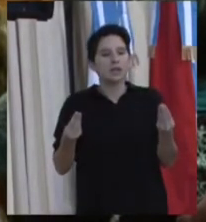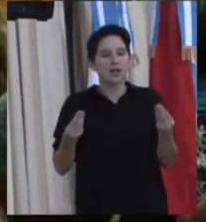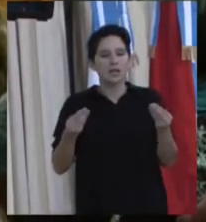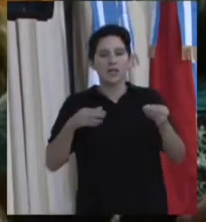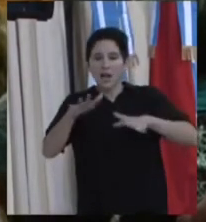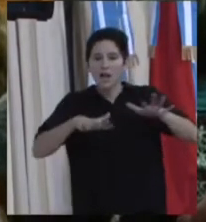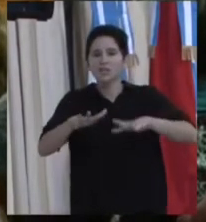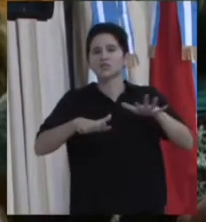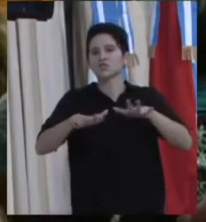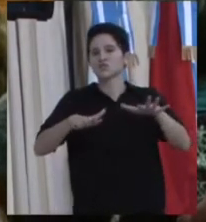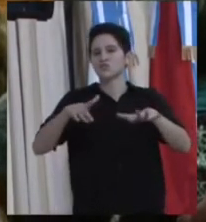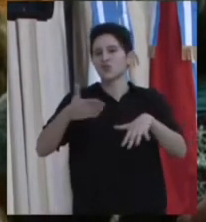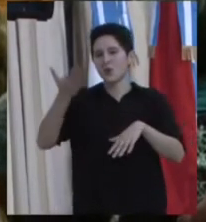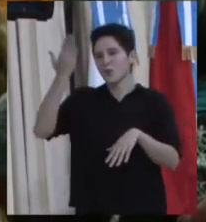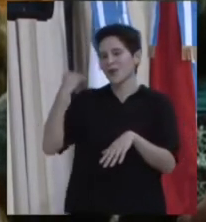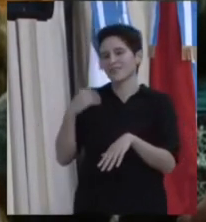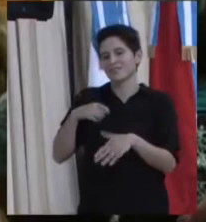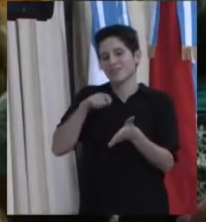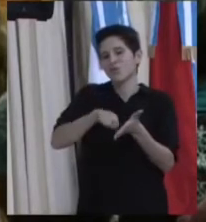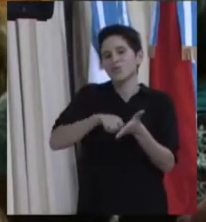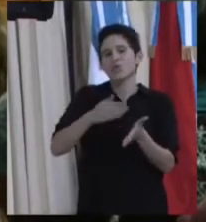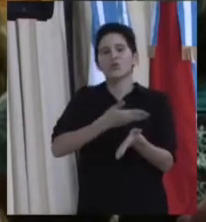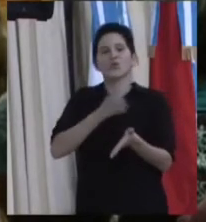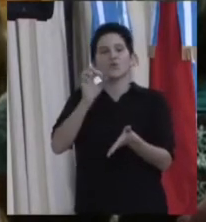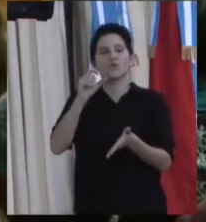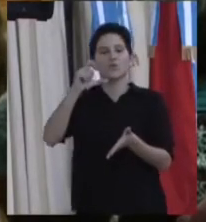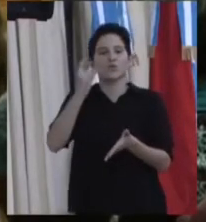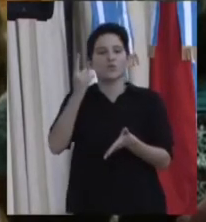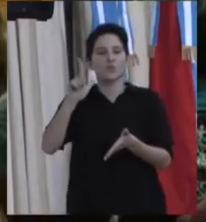afectación, en los términos que diría Foucault, por ejemplo.